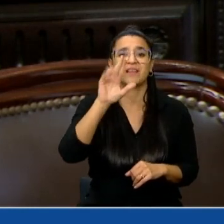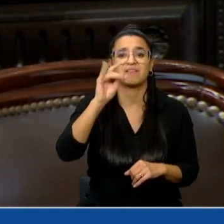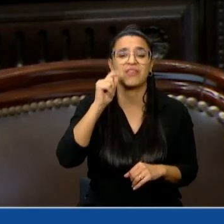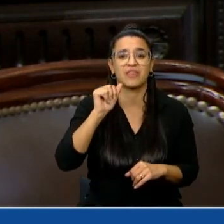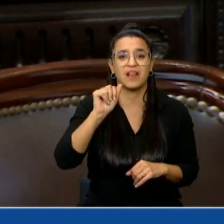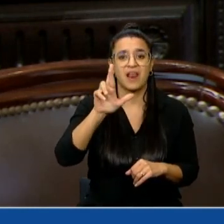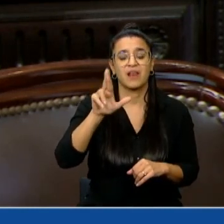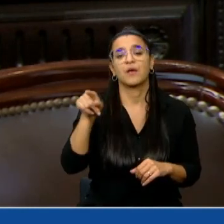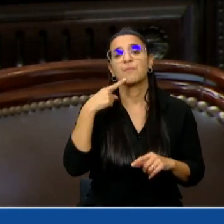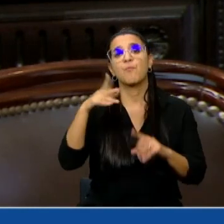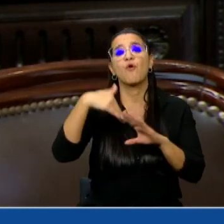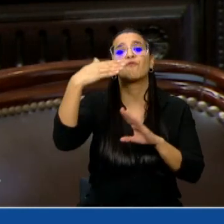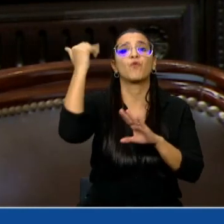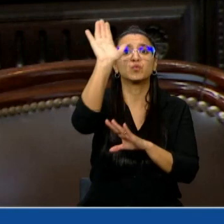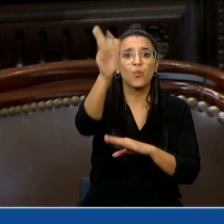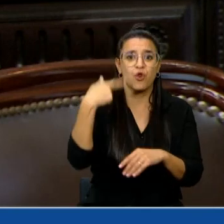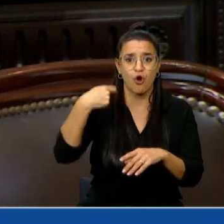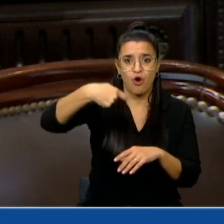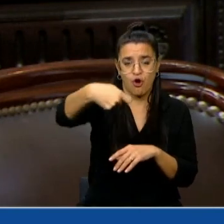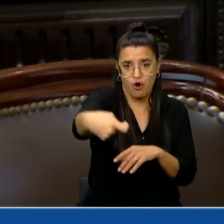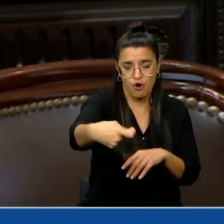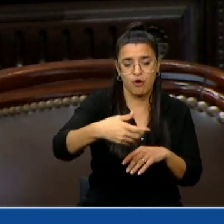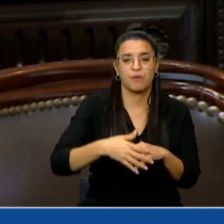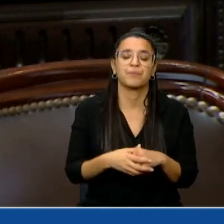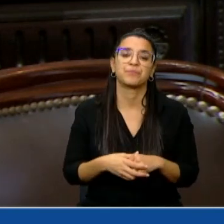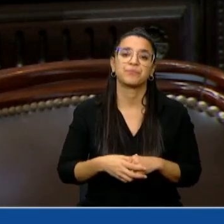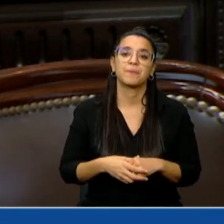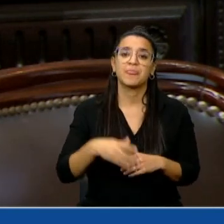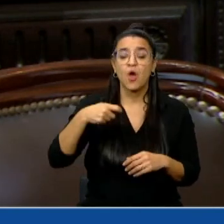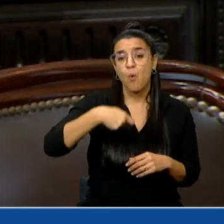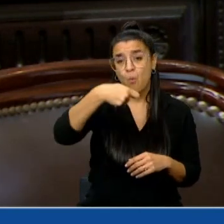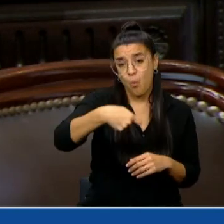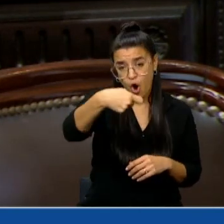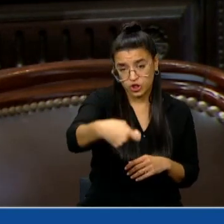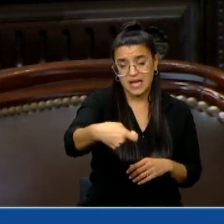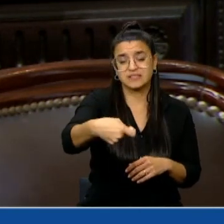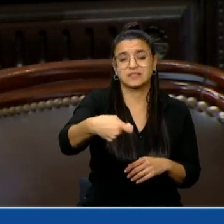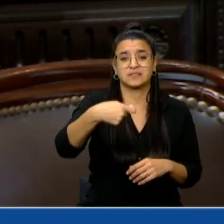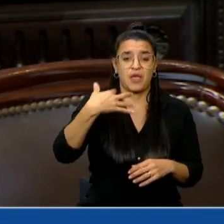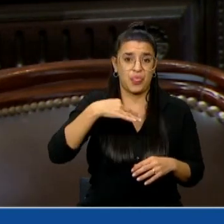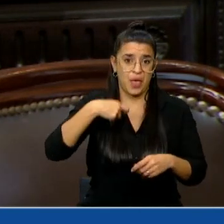la reemplace en futuro. Las cuotas de amortización,